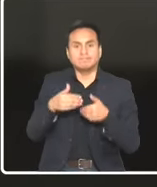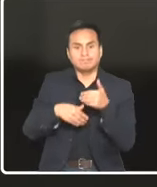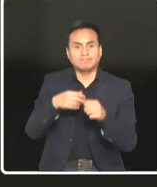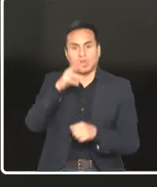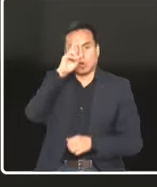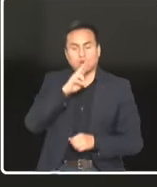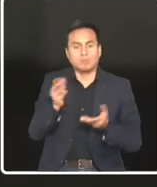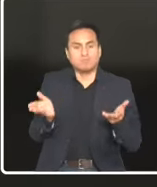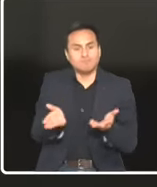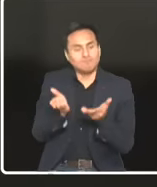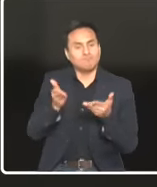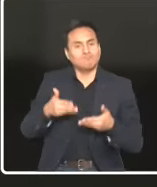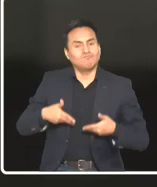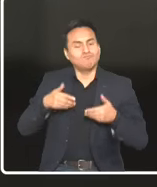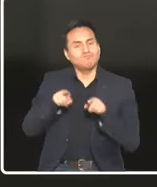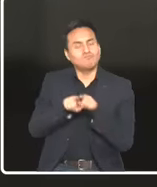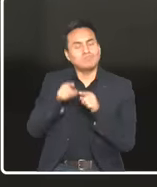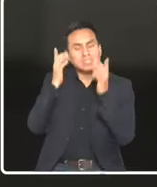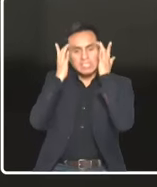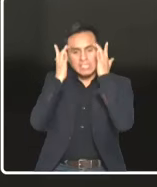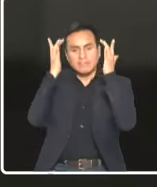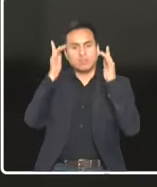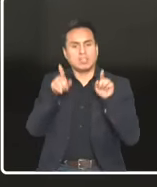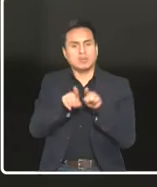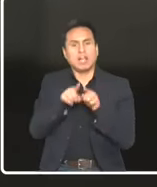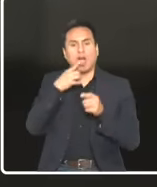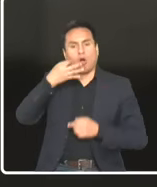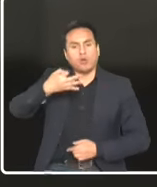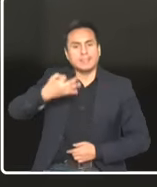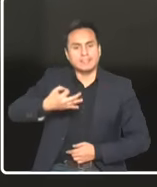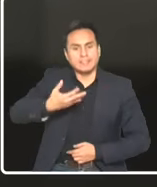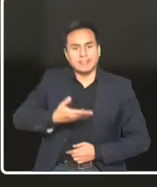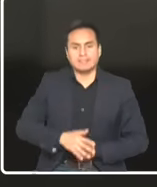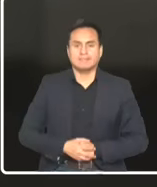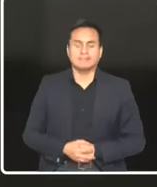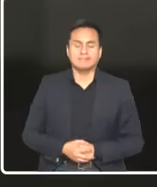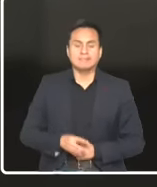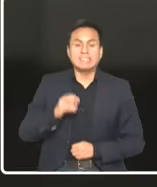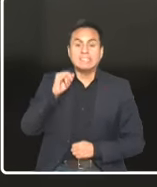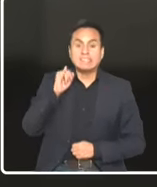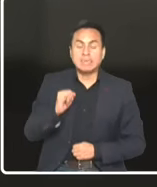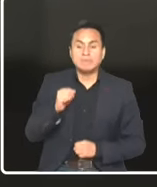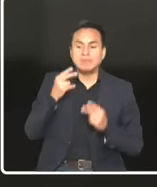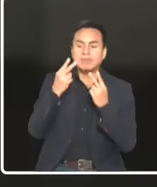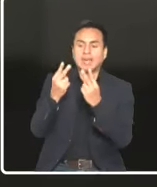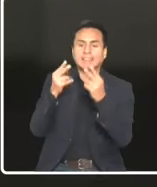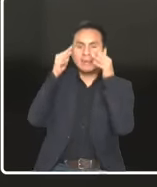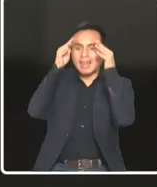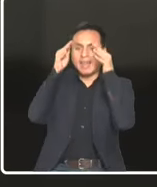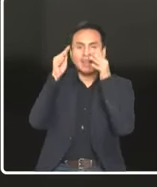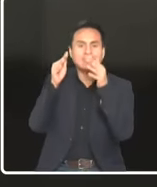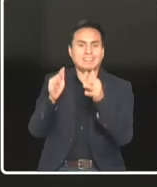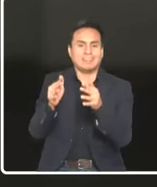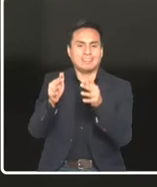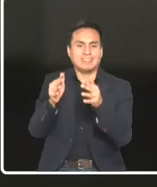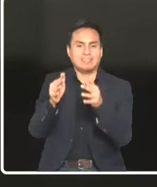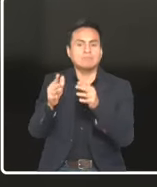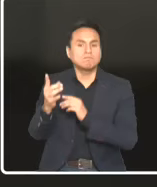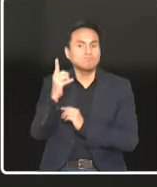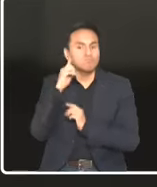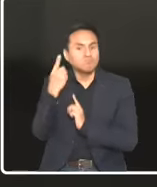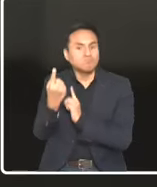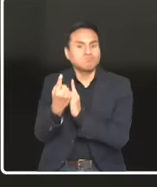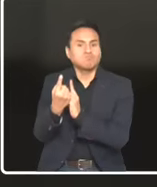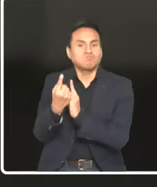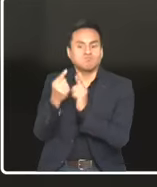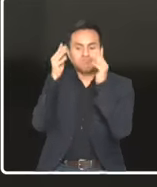rol con entusiasmo con sabiduría con honestidad y siempre con la mirada atenta y la escucha